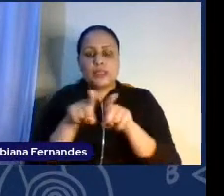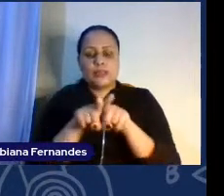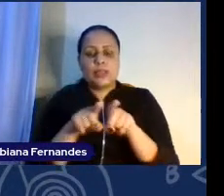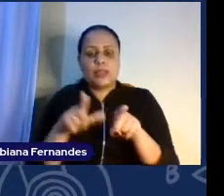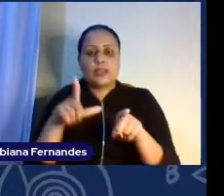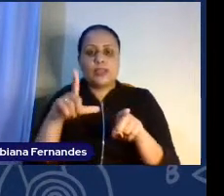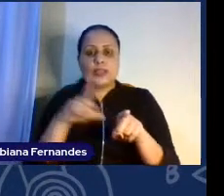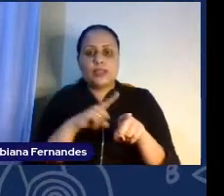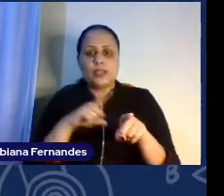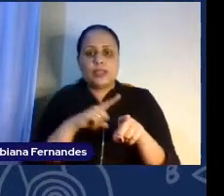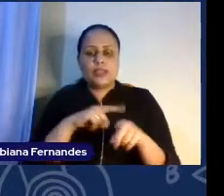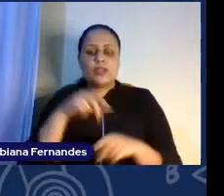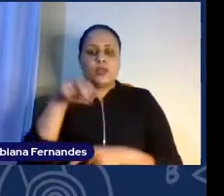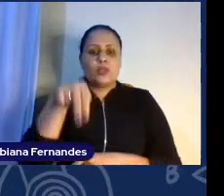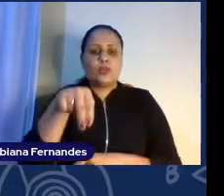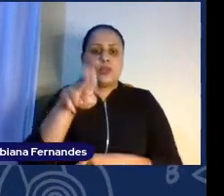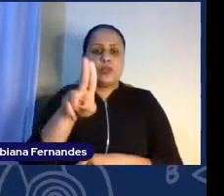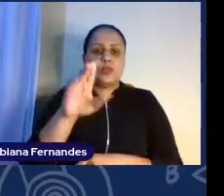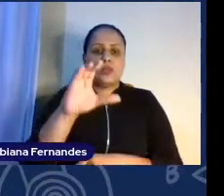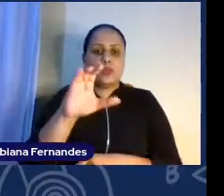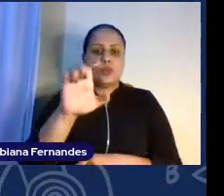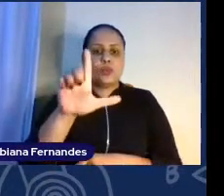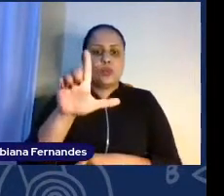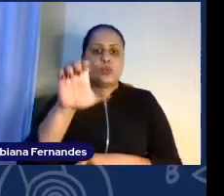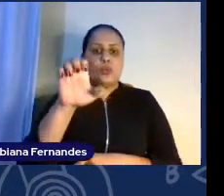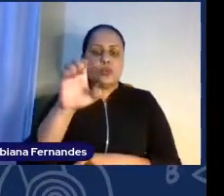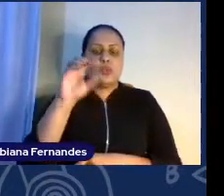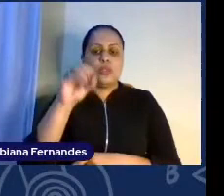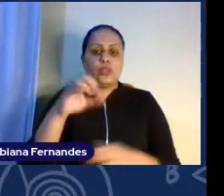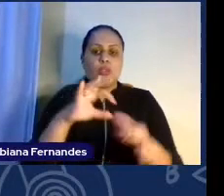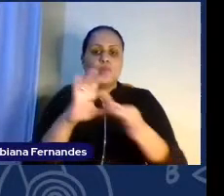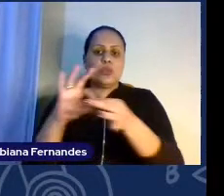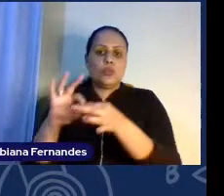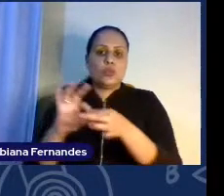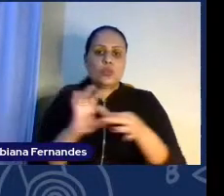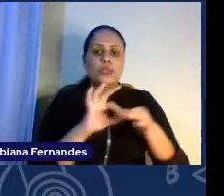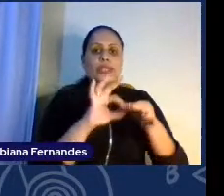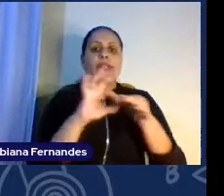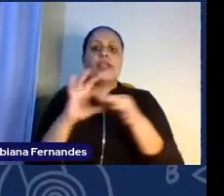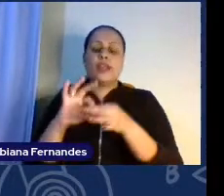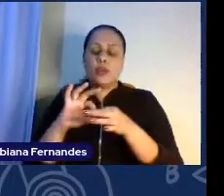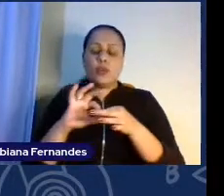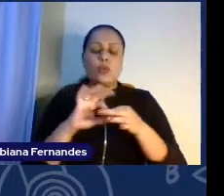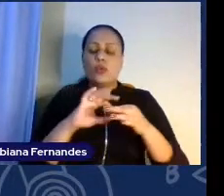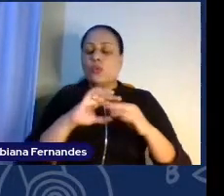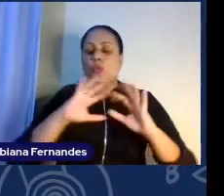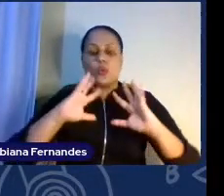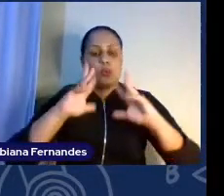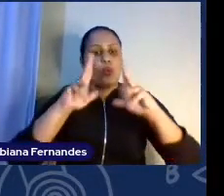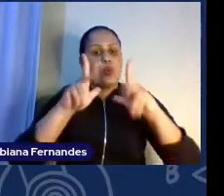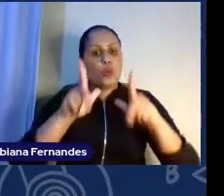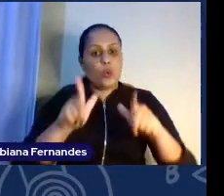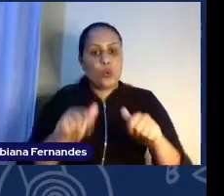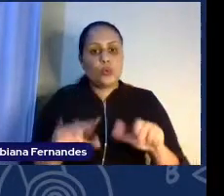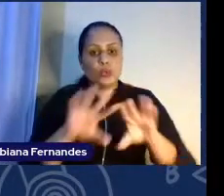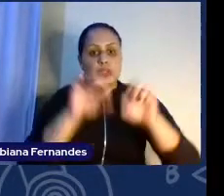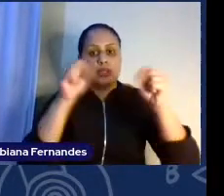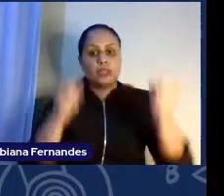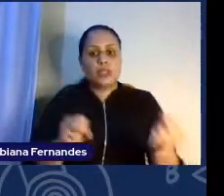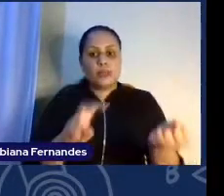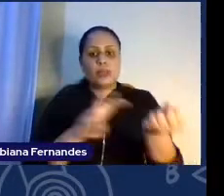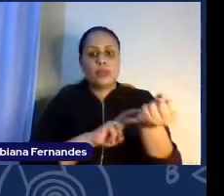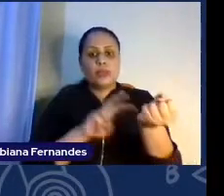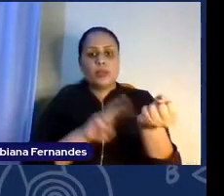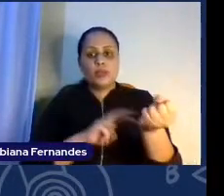núcleo supraquiasmático, a su vez, se conecta con otras partes del sistema nervioso para regular